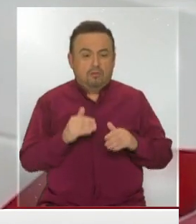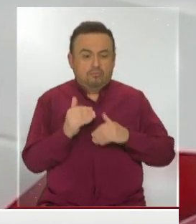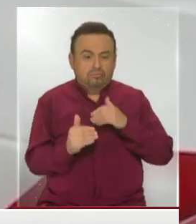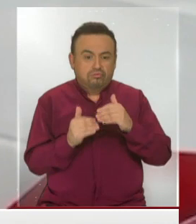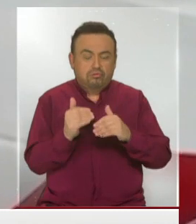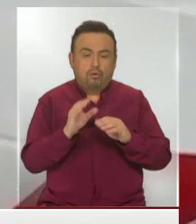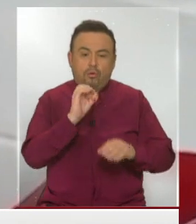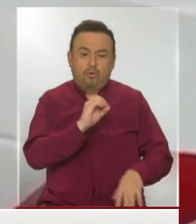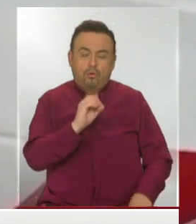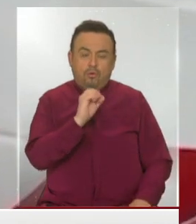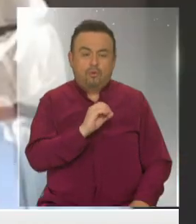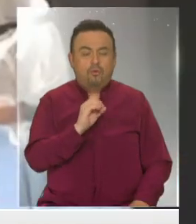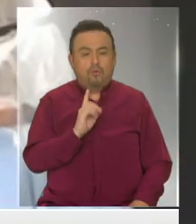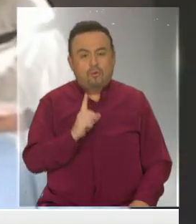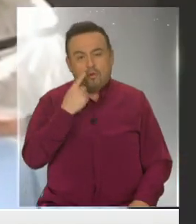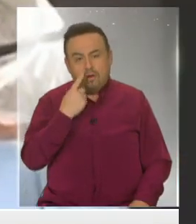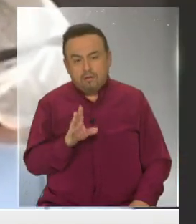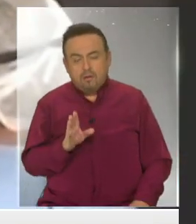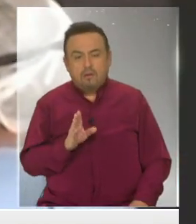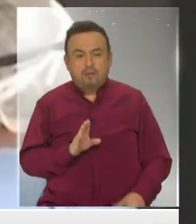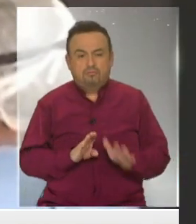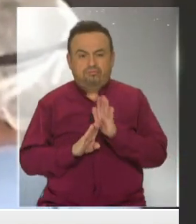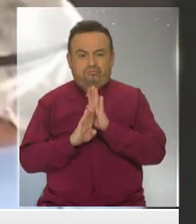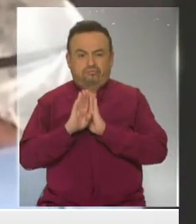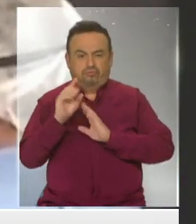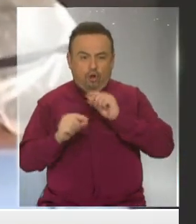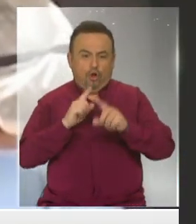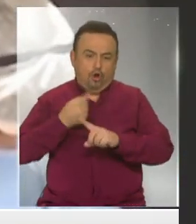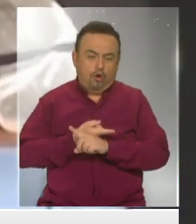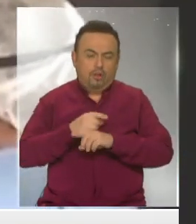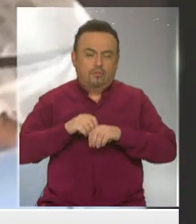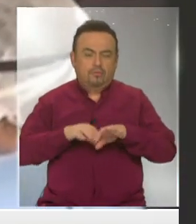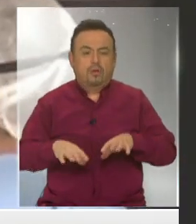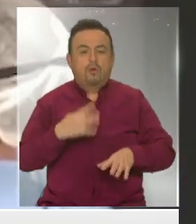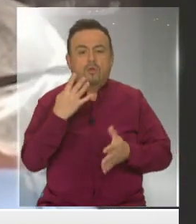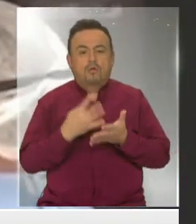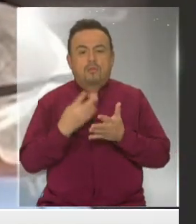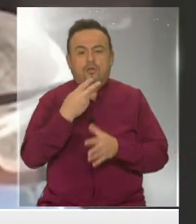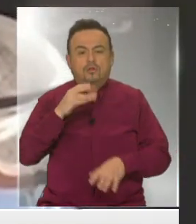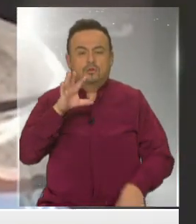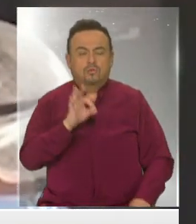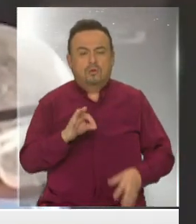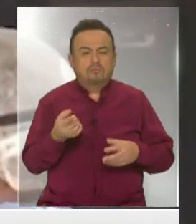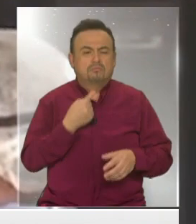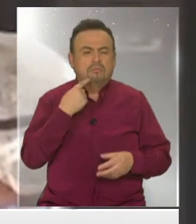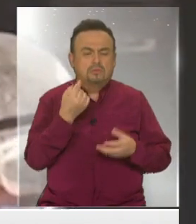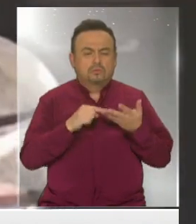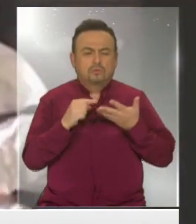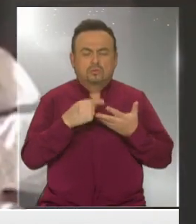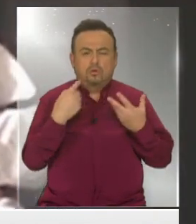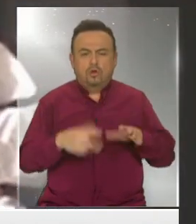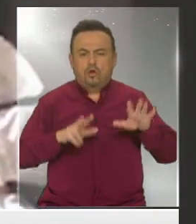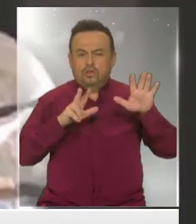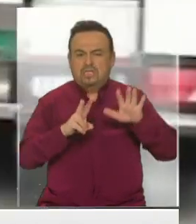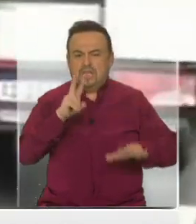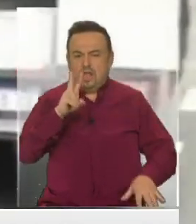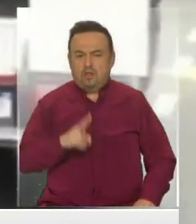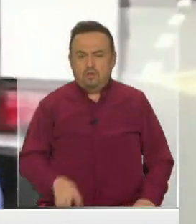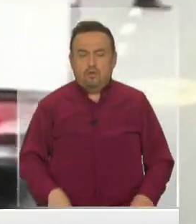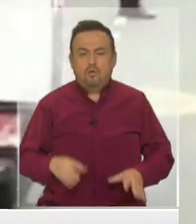o si vamos a ver un ascenso progresivo nuevamente cuatro mil 250 casos cuántas víctimas nico 82